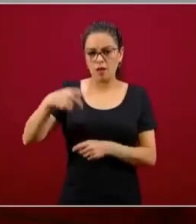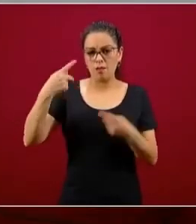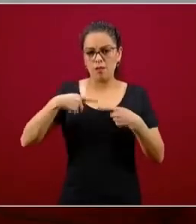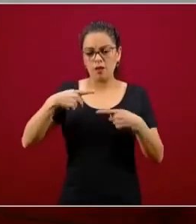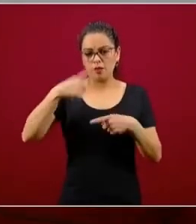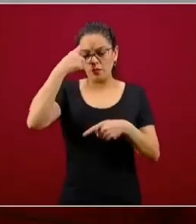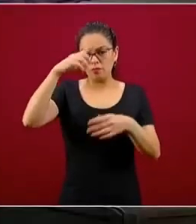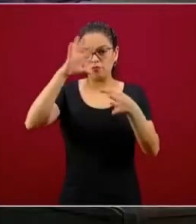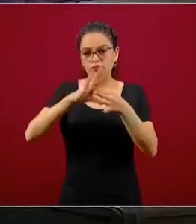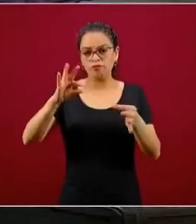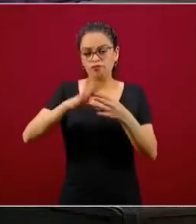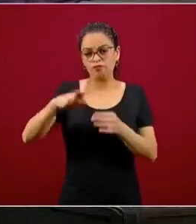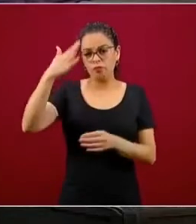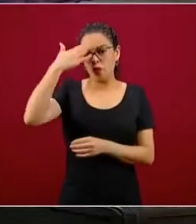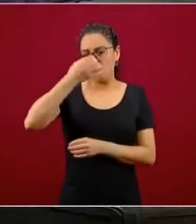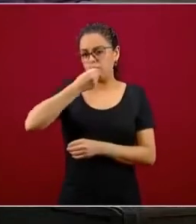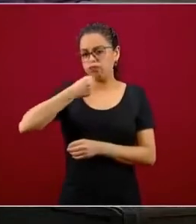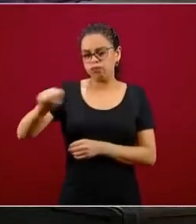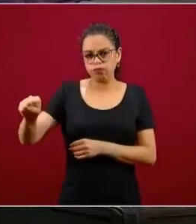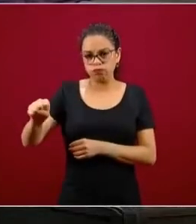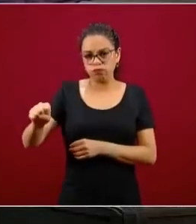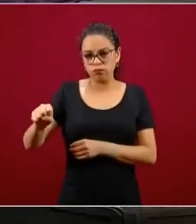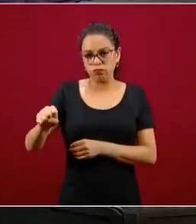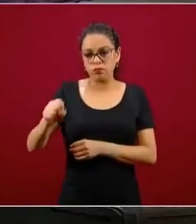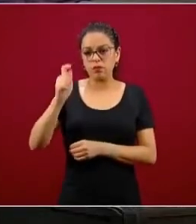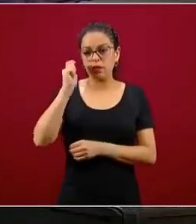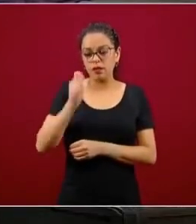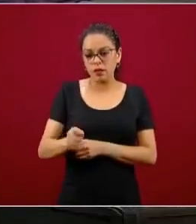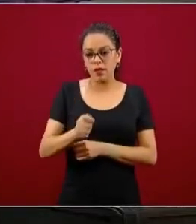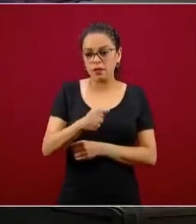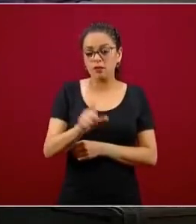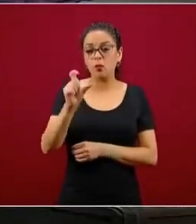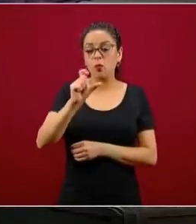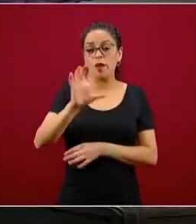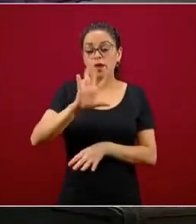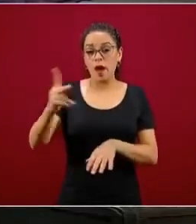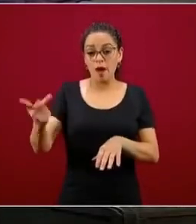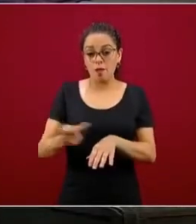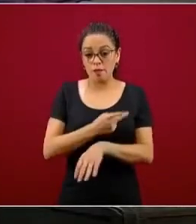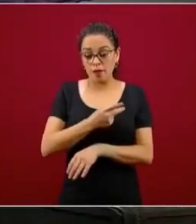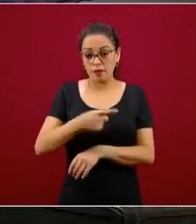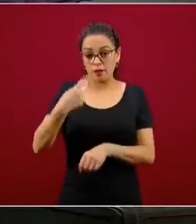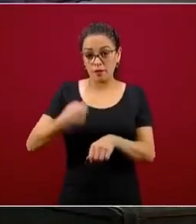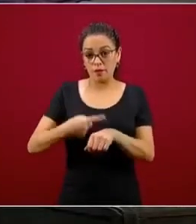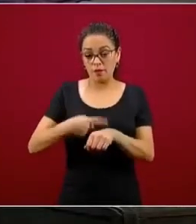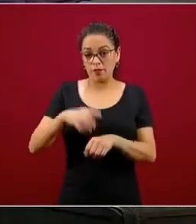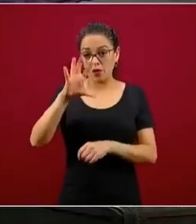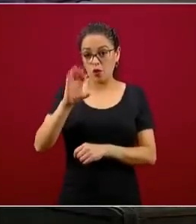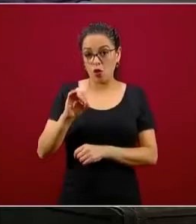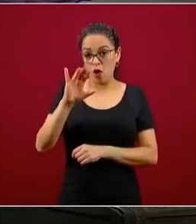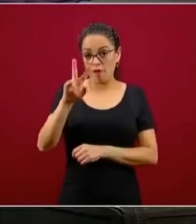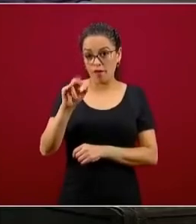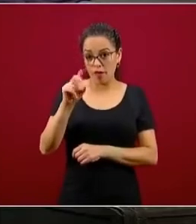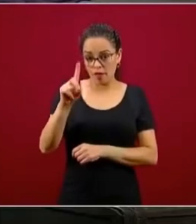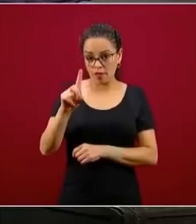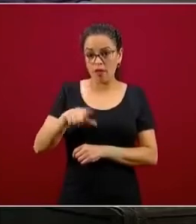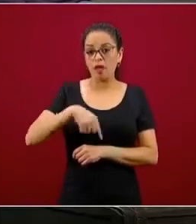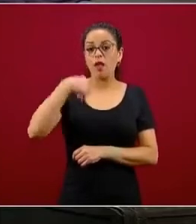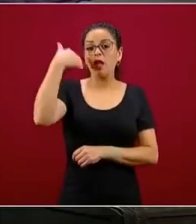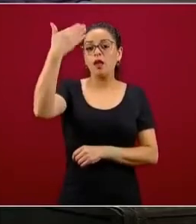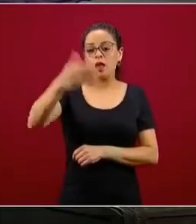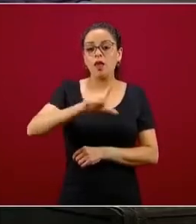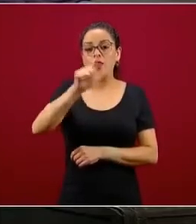todos estos efectos post-COVID de las personas que después ya van a requerir de terapia pulmonar